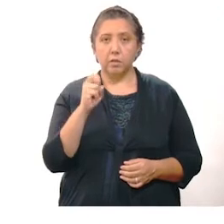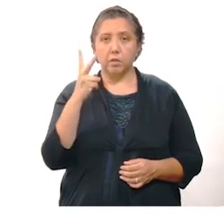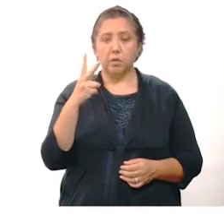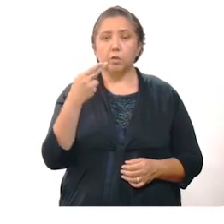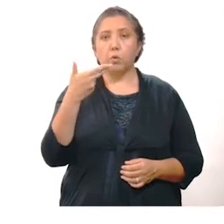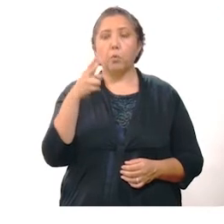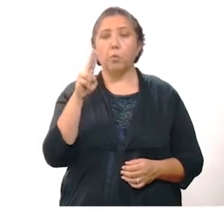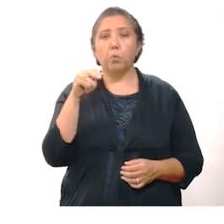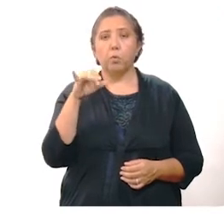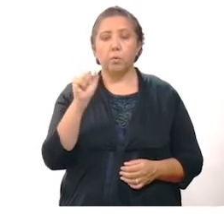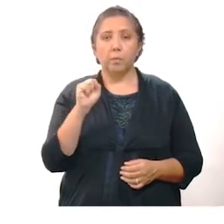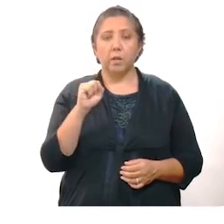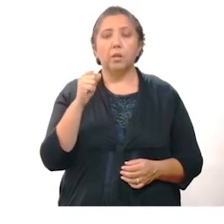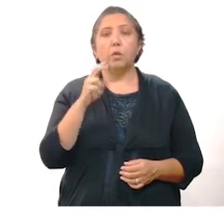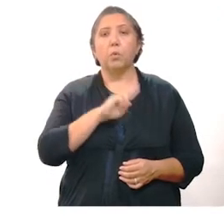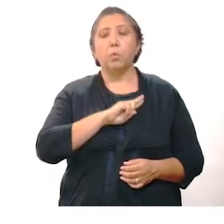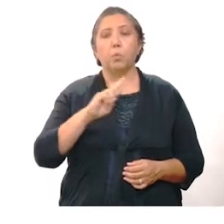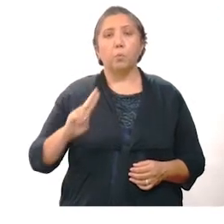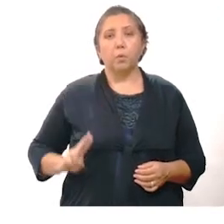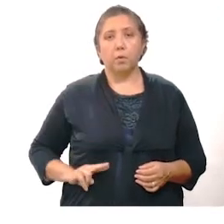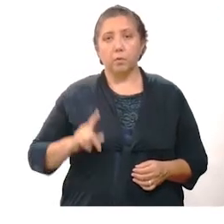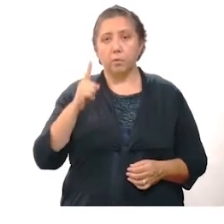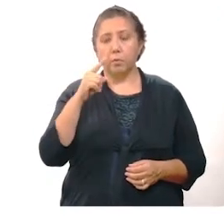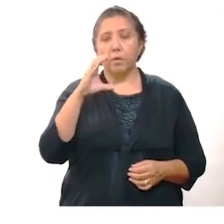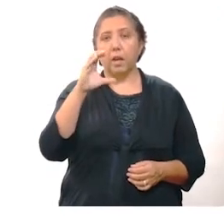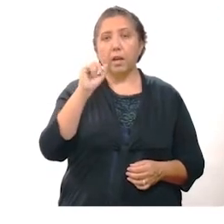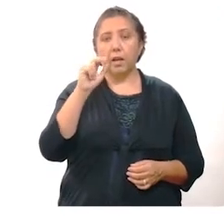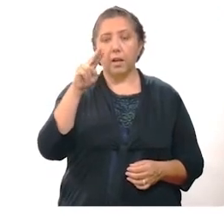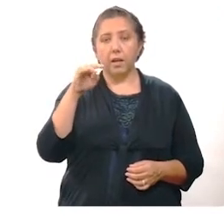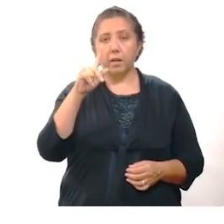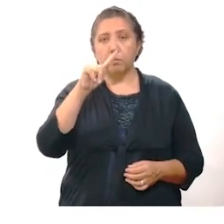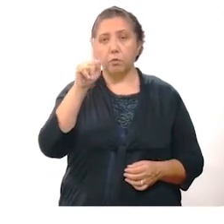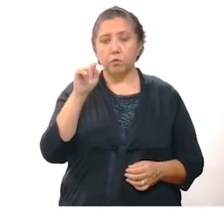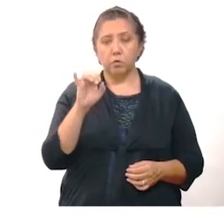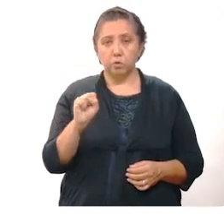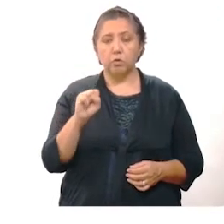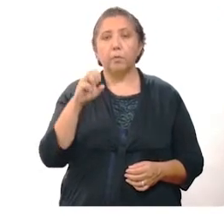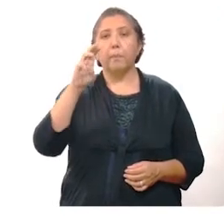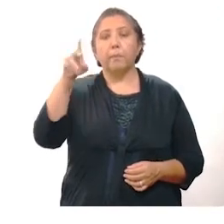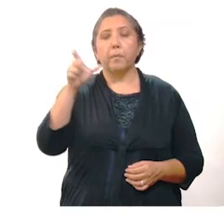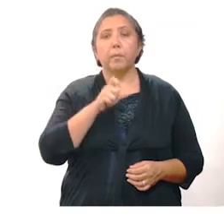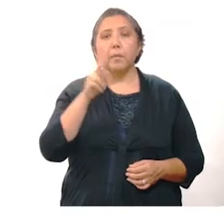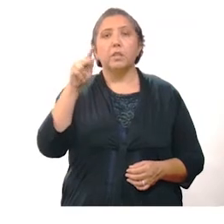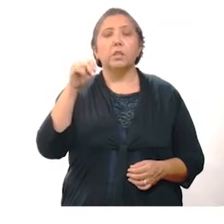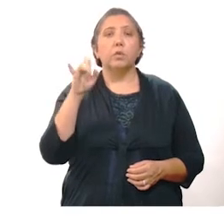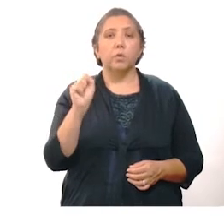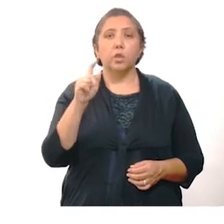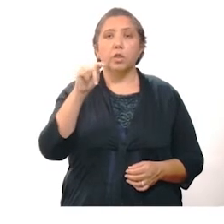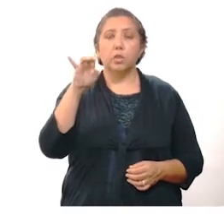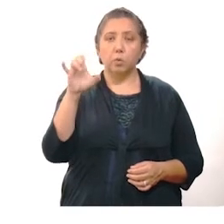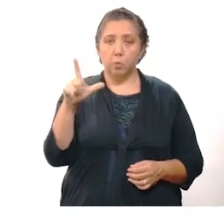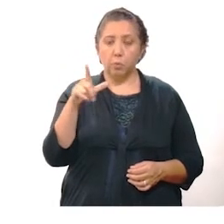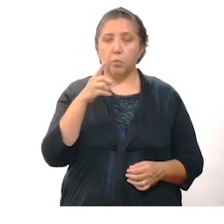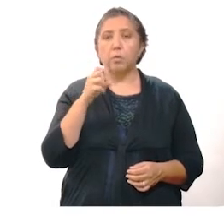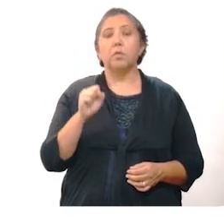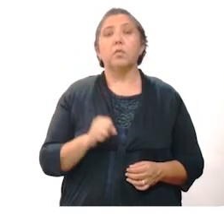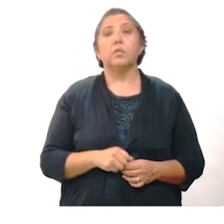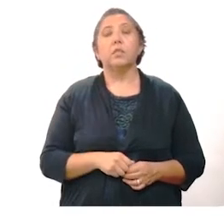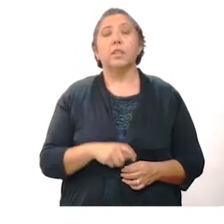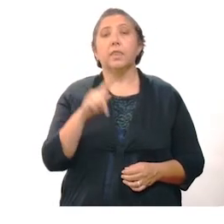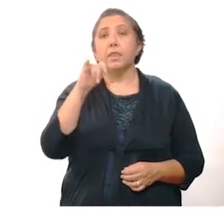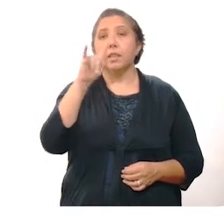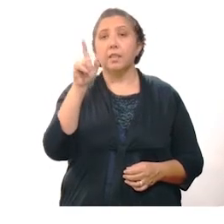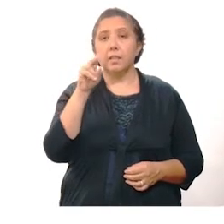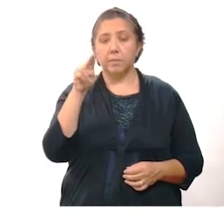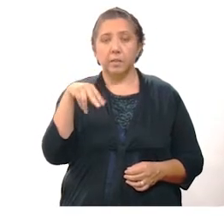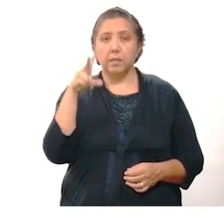en Junucmá y en Humán, 1 en Acanqué, Butzós, Maxcanú, Tecash, Ticul, Tixcacalcupul,